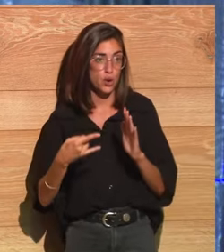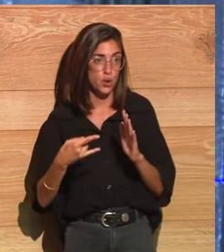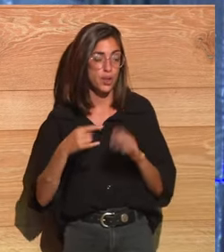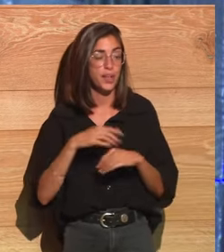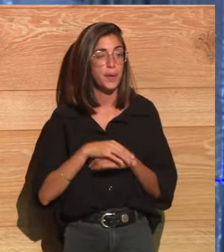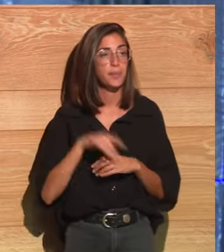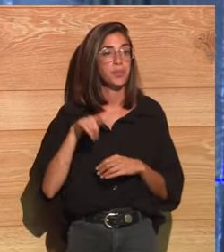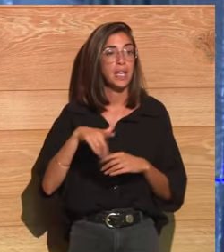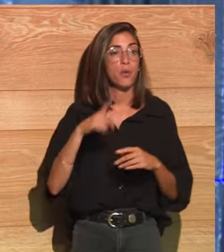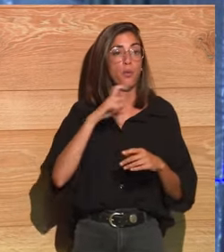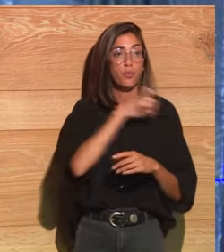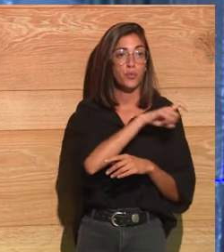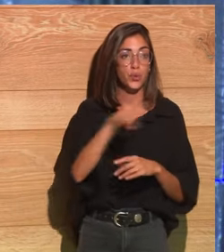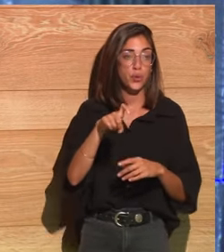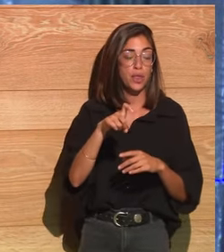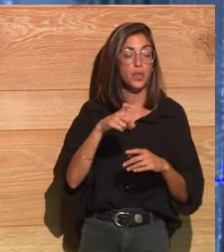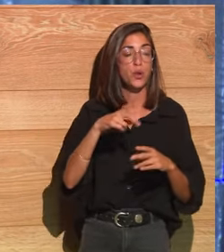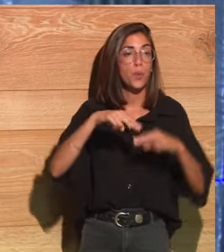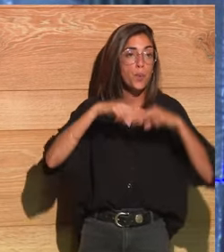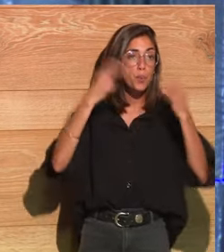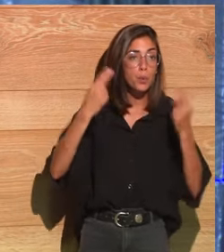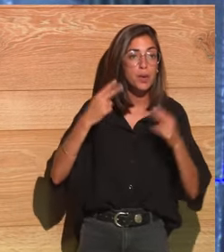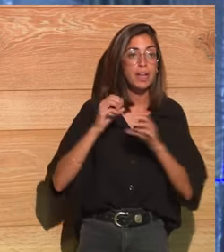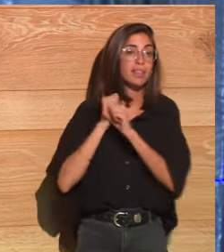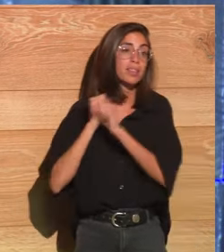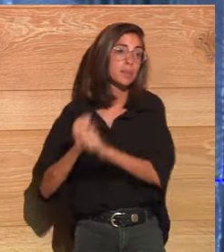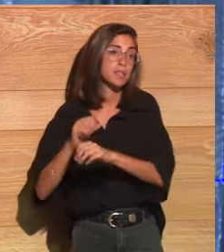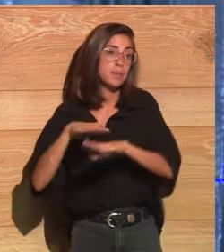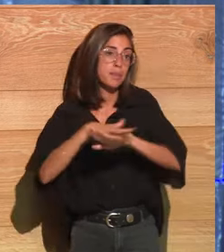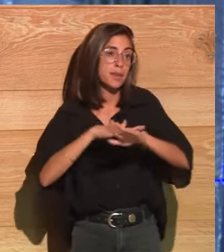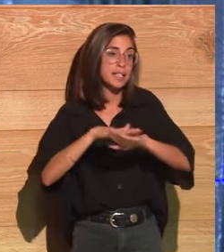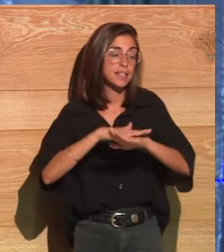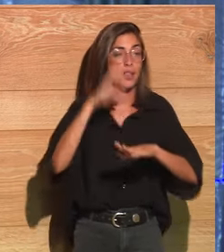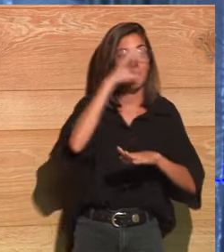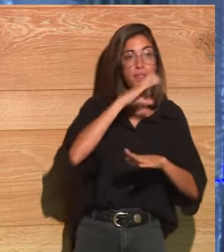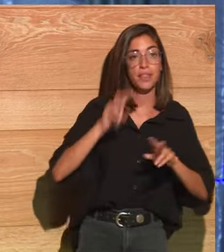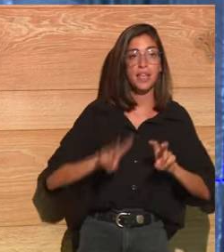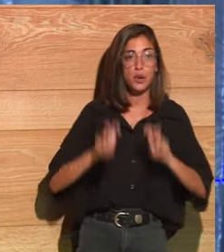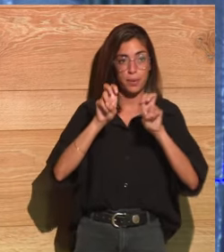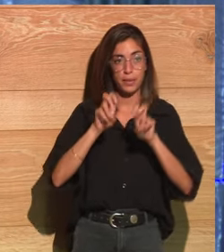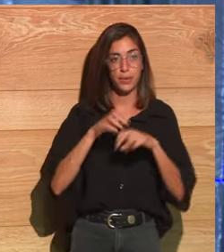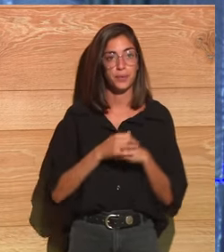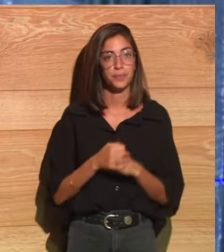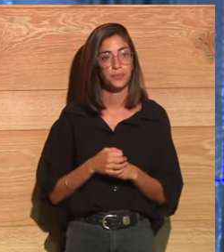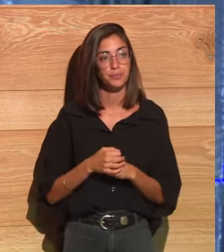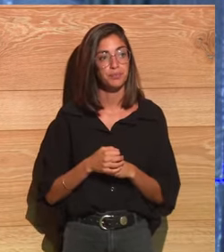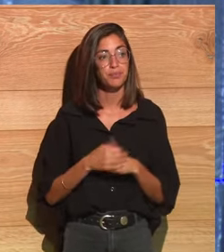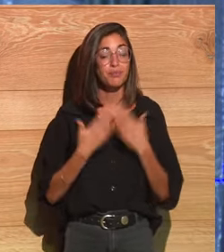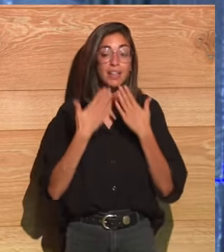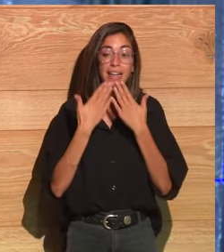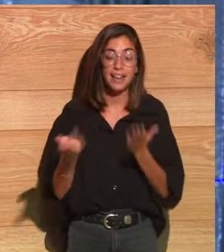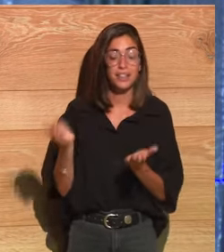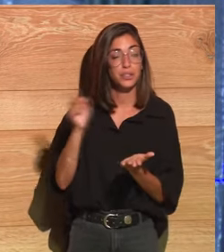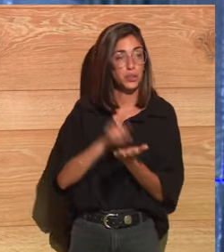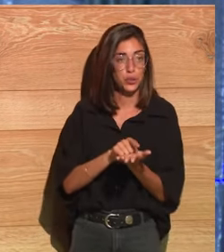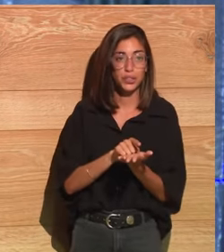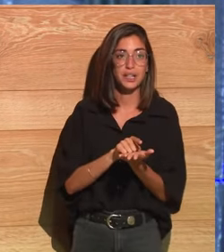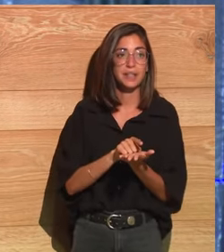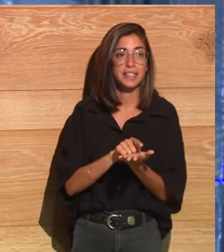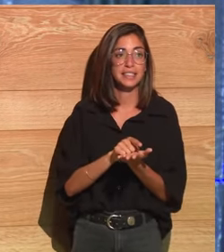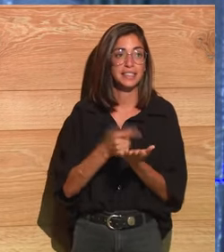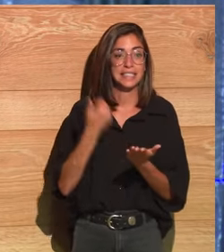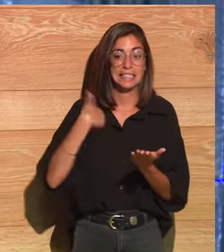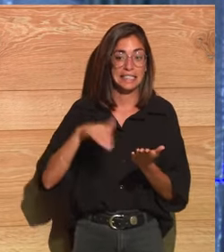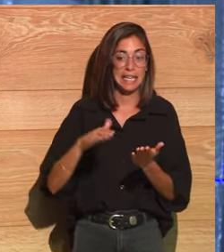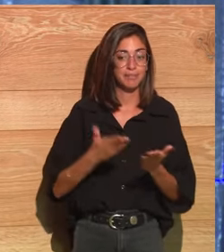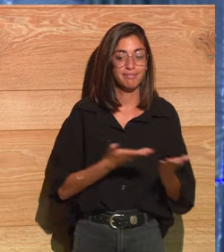fundación pública que depende directamente del Ministerio de Ciencia y de Innovación. Así que gracias de nuevo, Luis. Ya